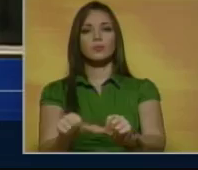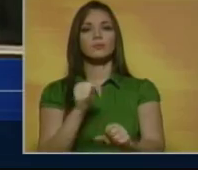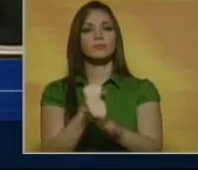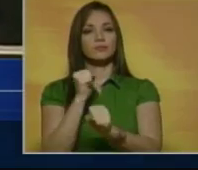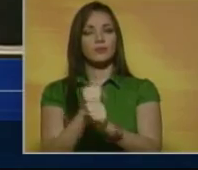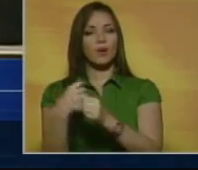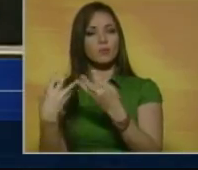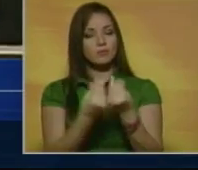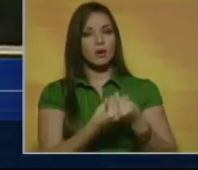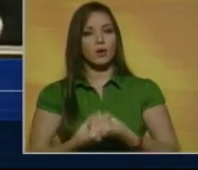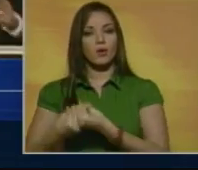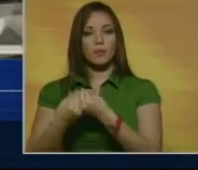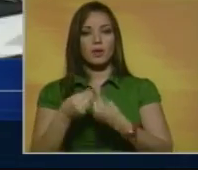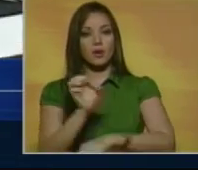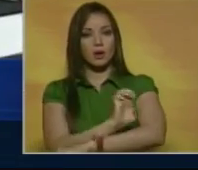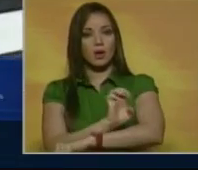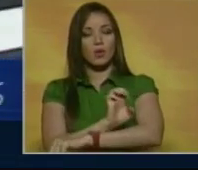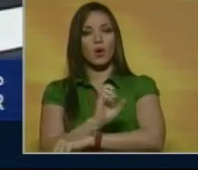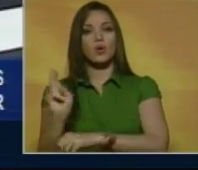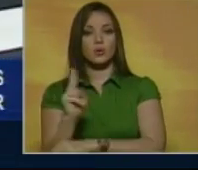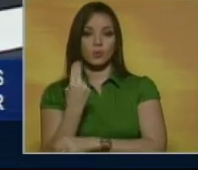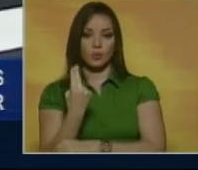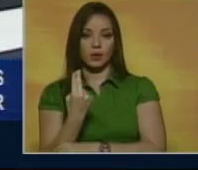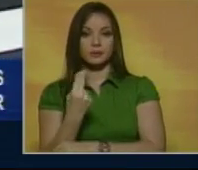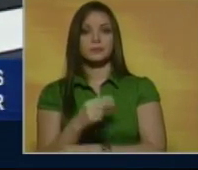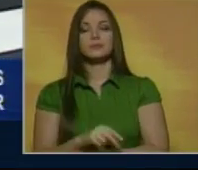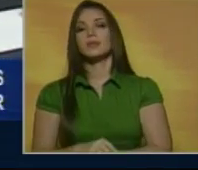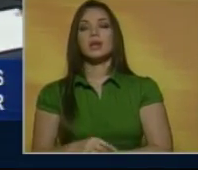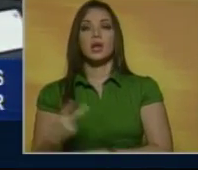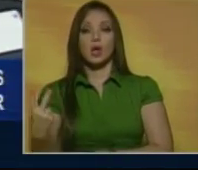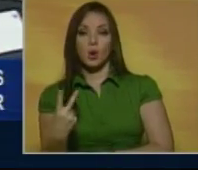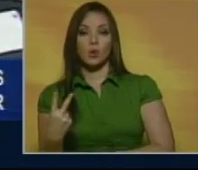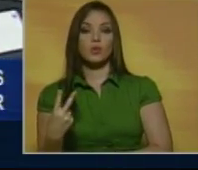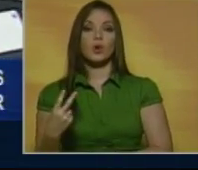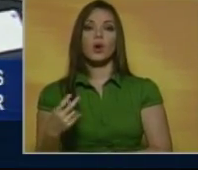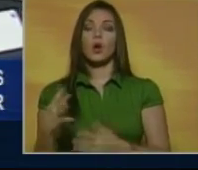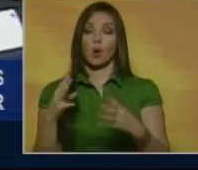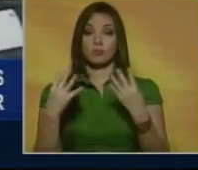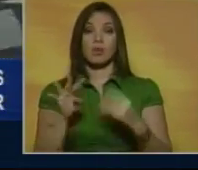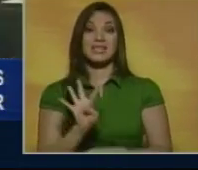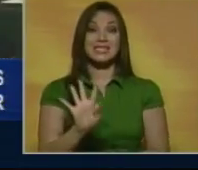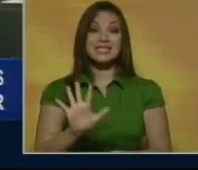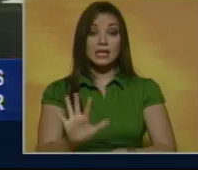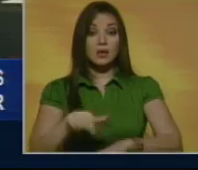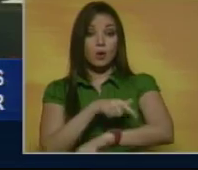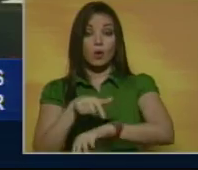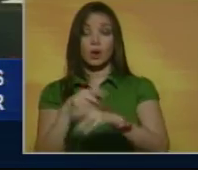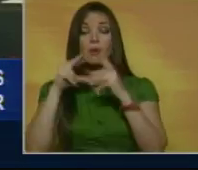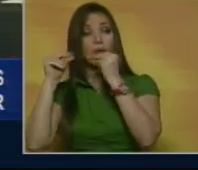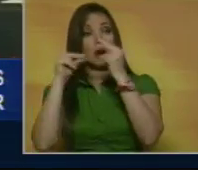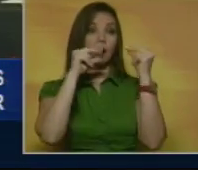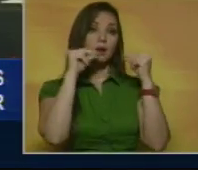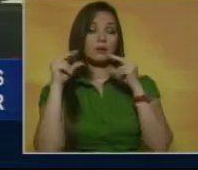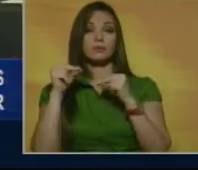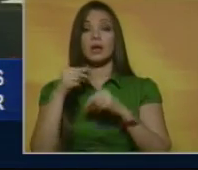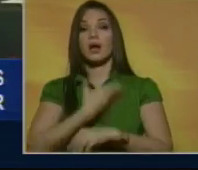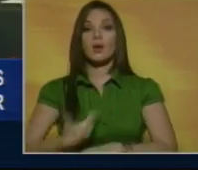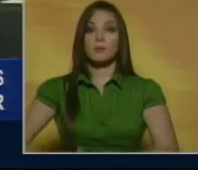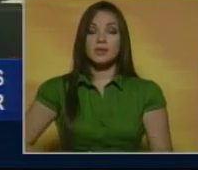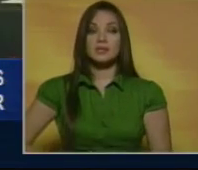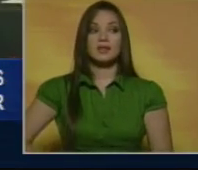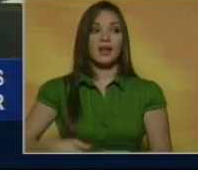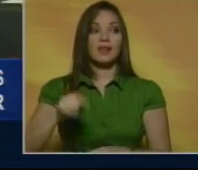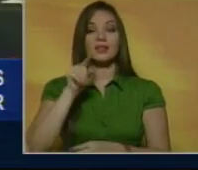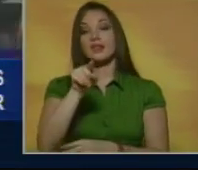con el acompañamiento de Ecuador y Uruguay. Los mandatarios se reunieron alrededor de 5 horas en el Palacio de Carondelet, sede presidencial